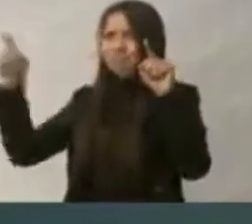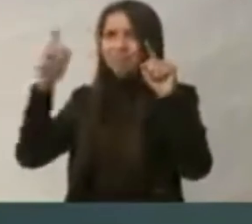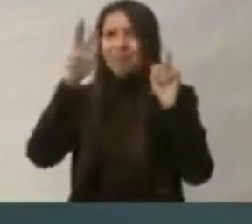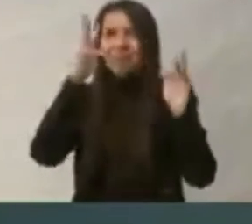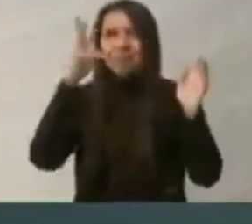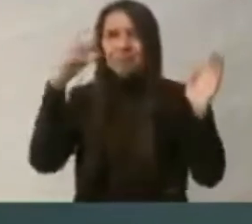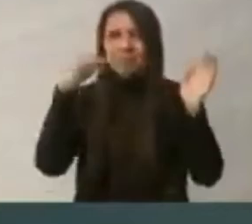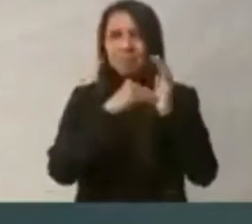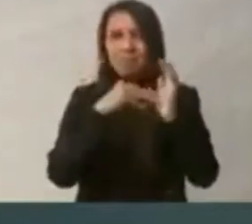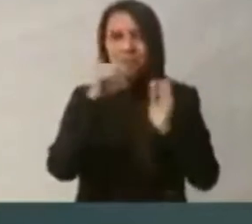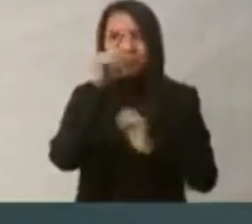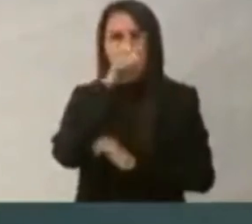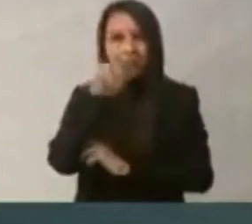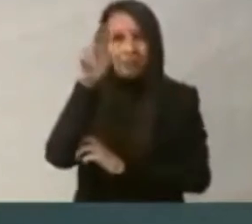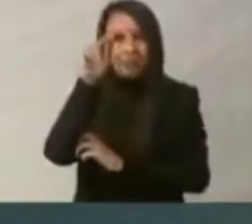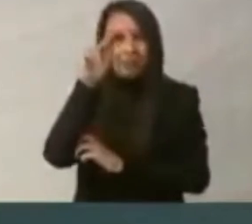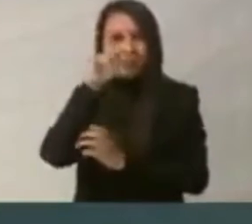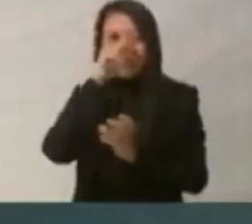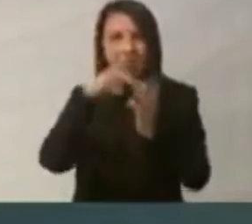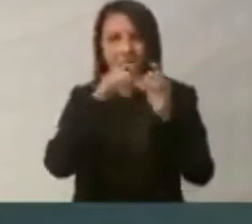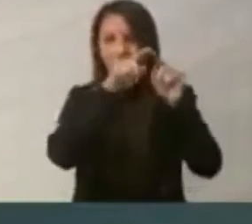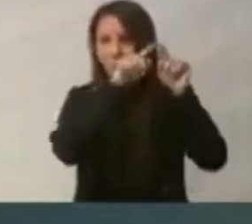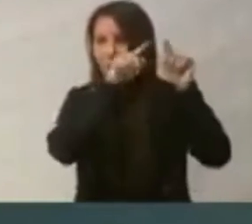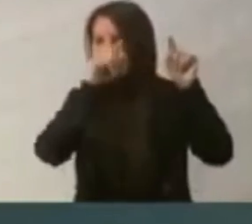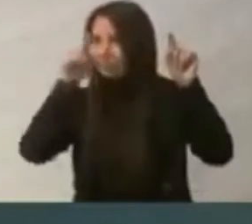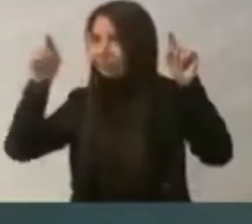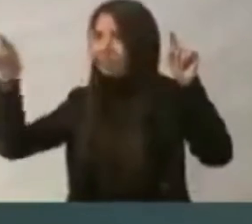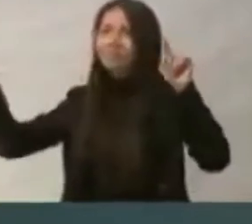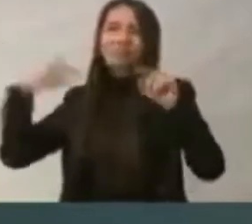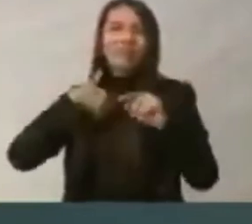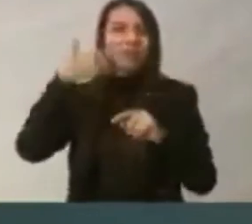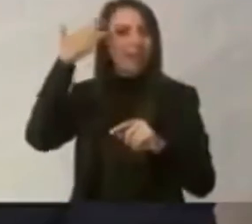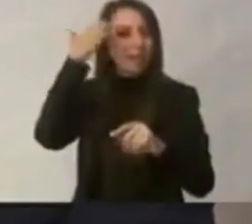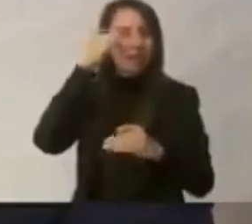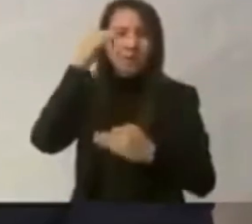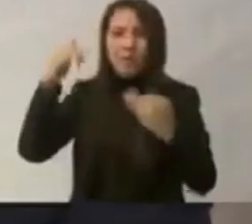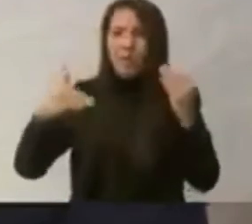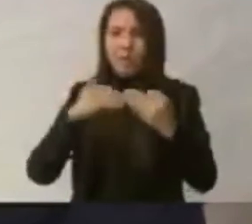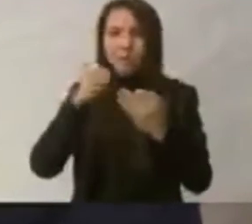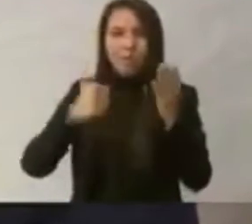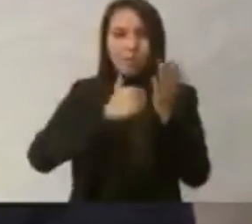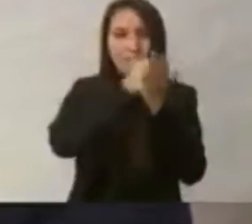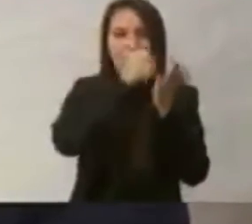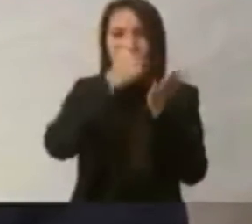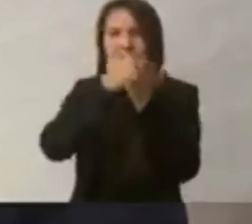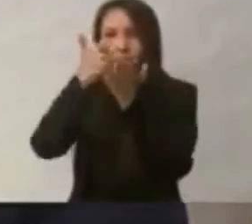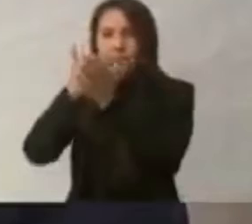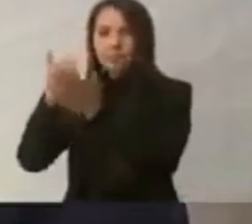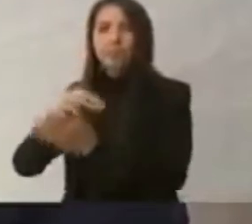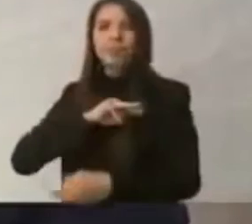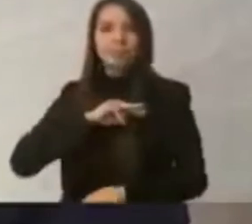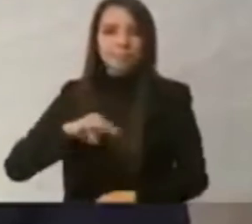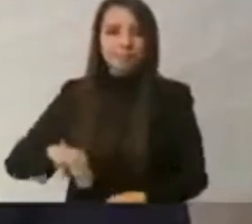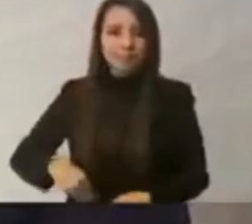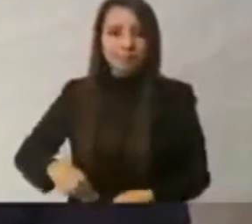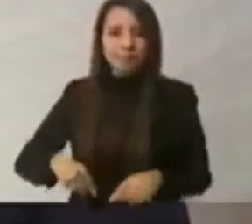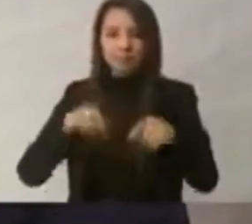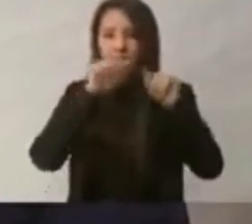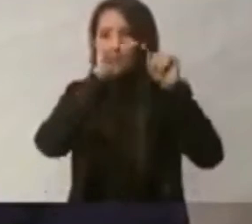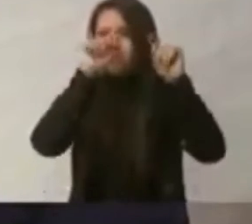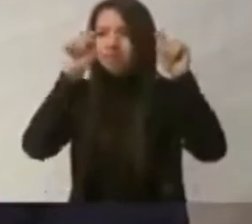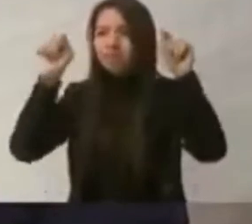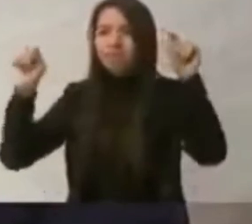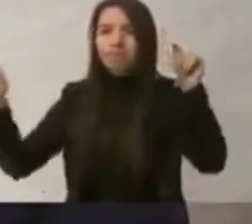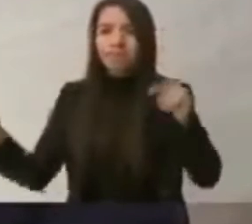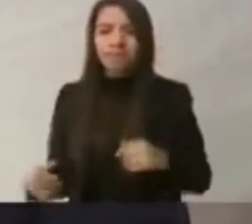3.180 kilómetros de frontera, las distintas ciudades, los municipios, y hay que decir que